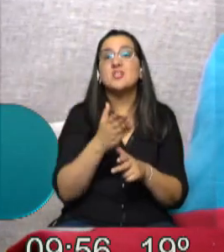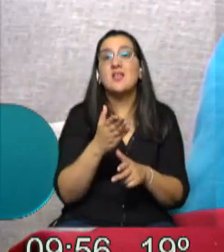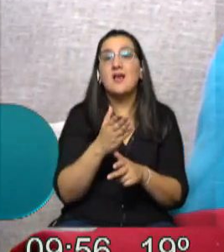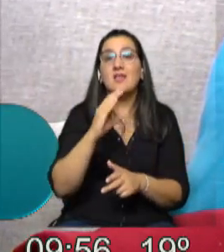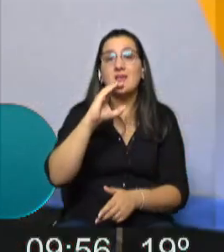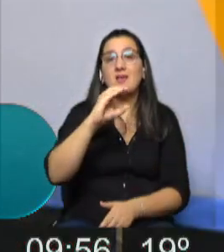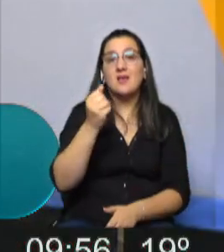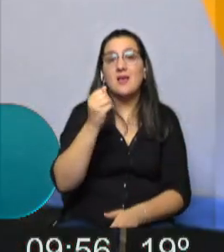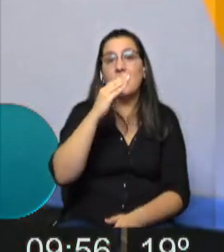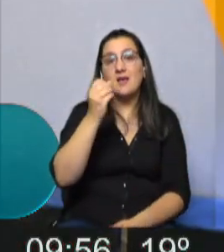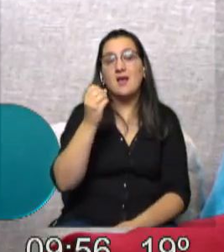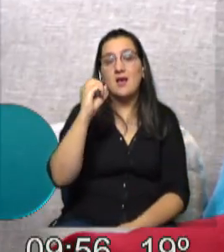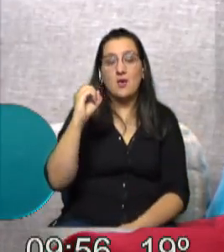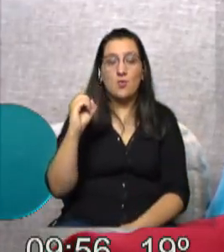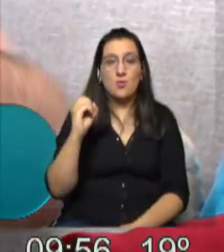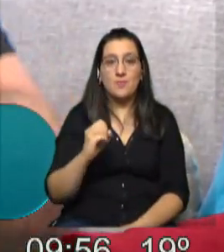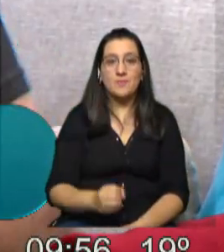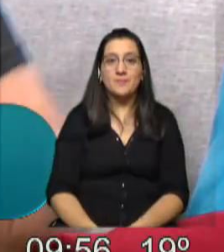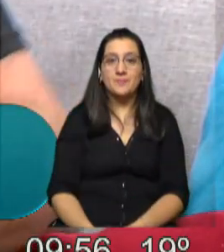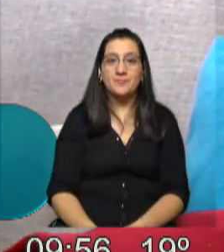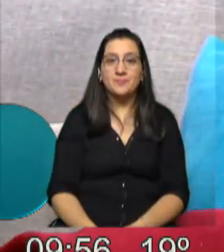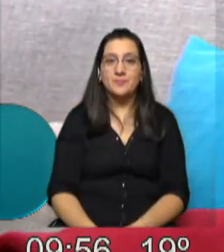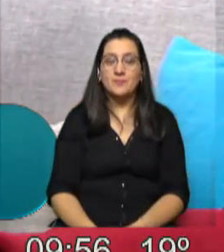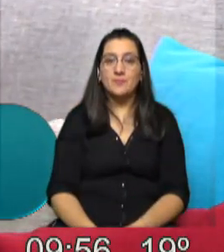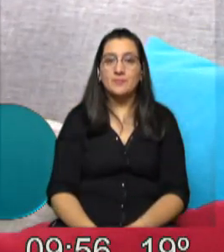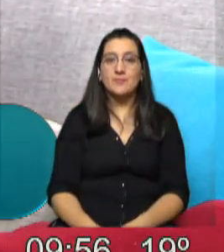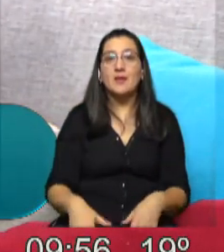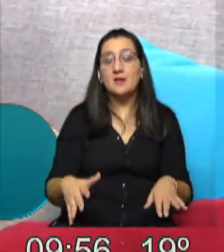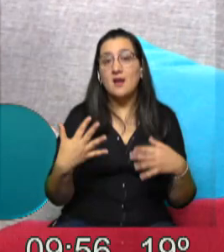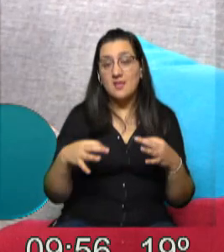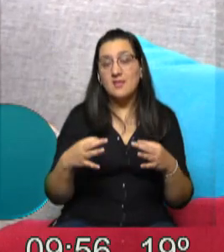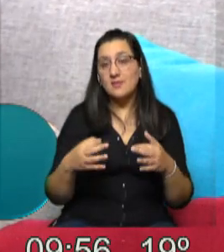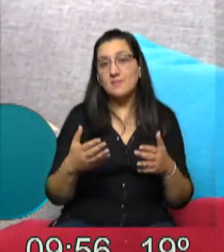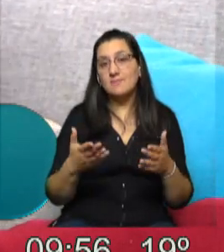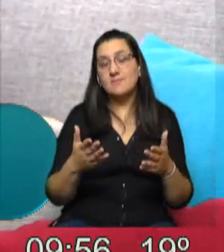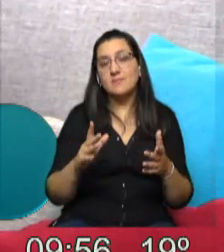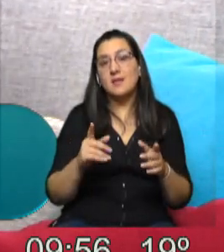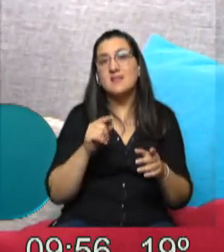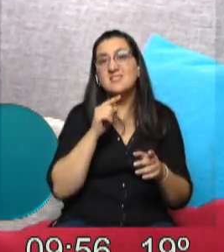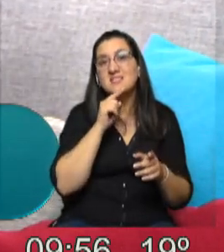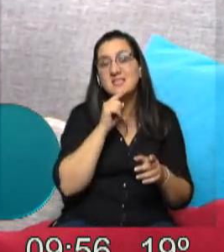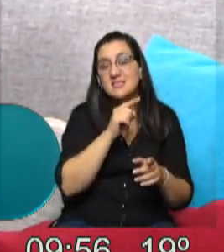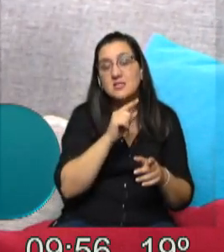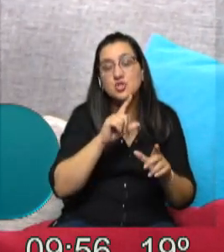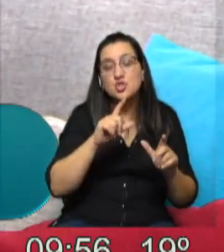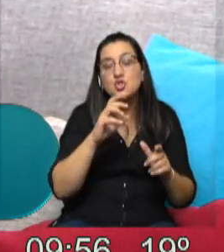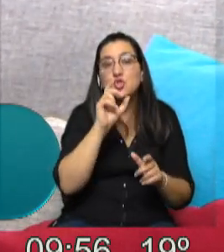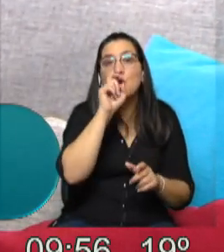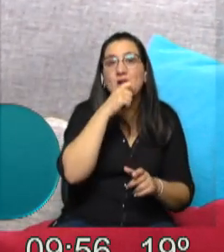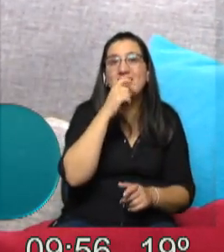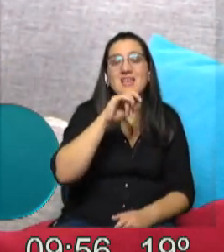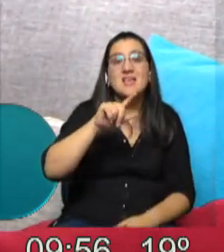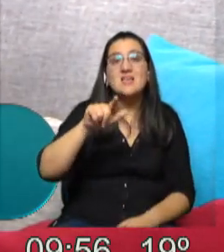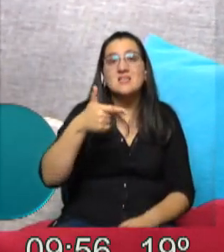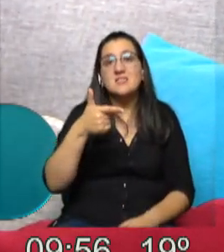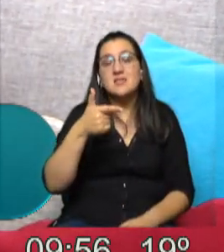los chocolates? De primos del chocolate. Bueno, en realidad no pasa nada si se le da de este tipo de chocolates. Puede darle un vómito, puede